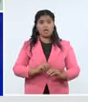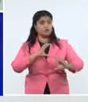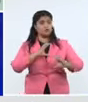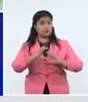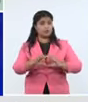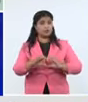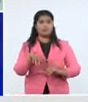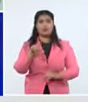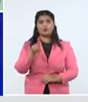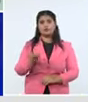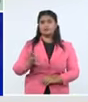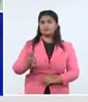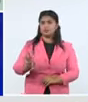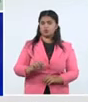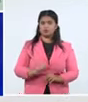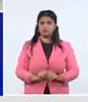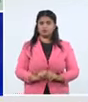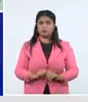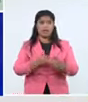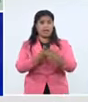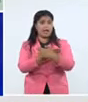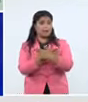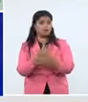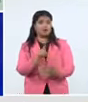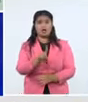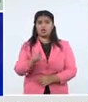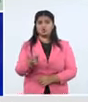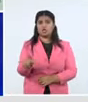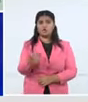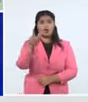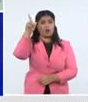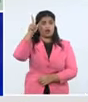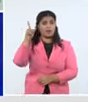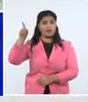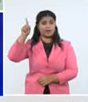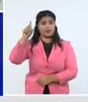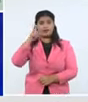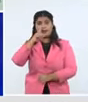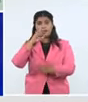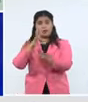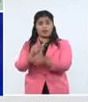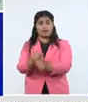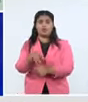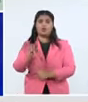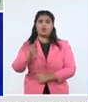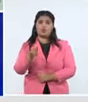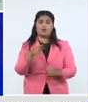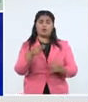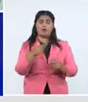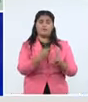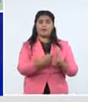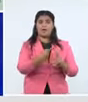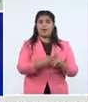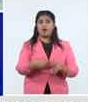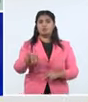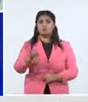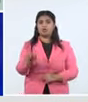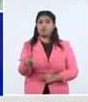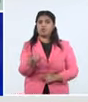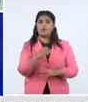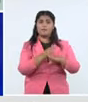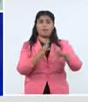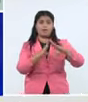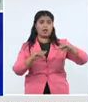18, Campechuela 11, al igual que Huellarriba, Niquero 9, Bayamo 6, al igual que Medialuna y